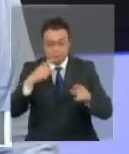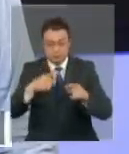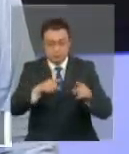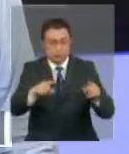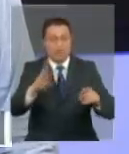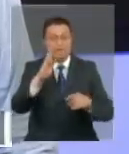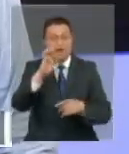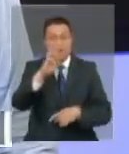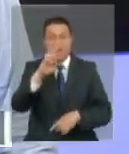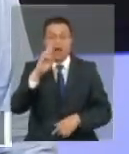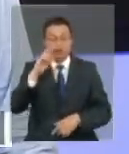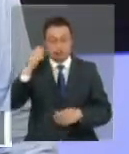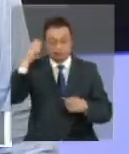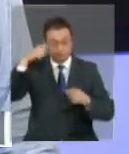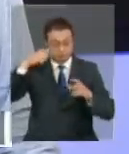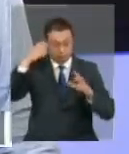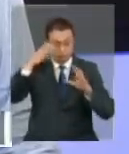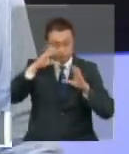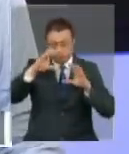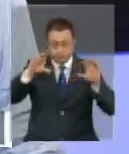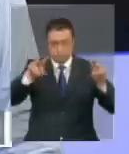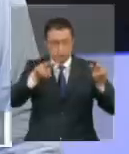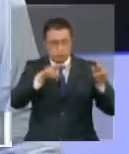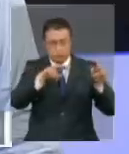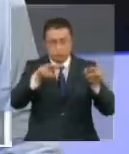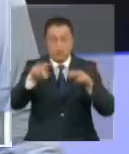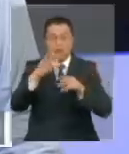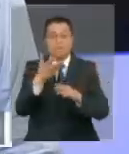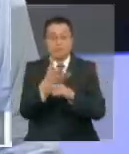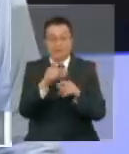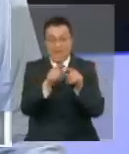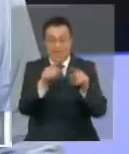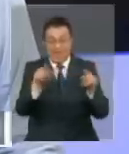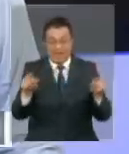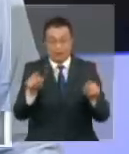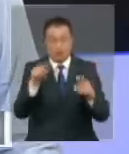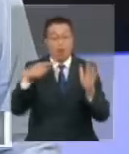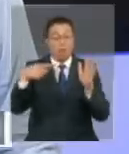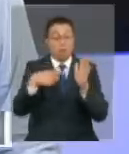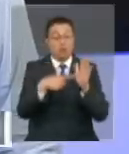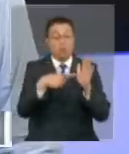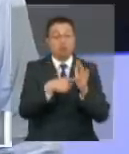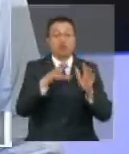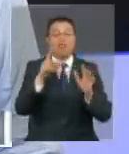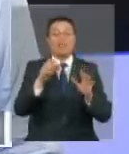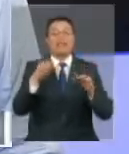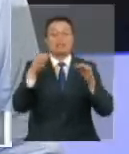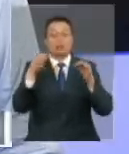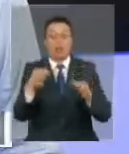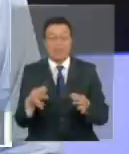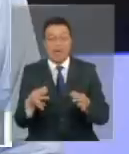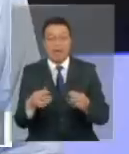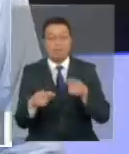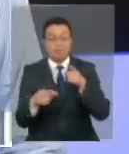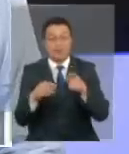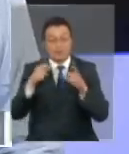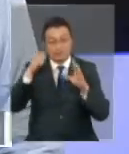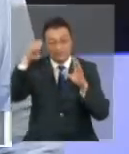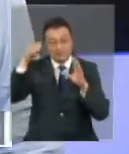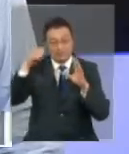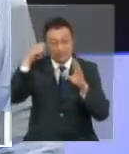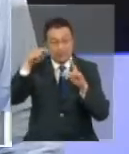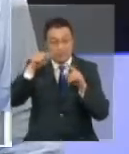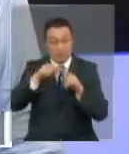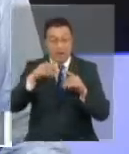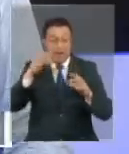barrios de nuestras comunas por intermedio de los almacenes para poder pedirles a ellos que sean puntos de seguridad. Vamos a instalar cámaras